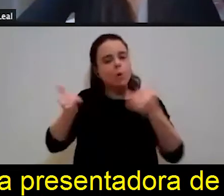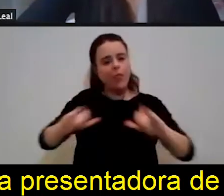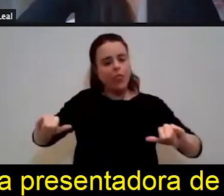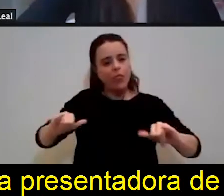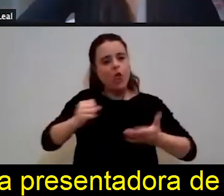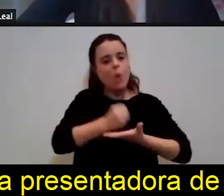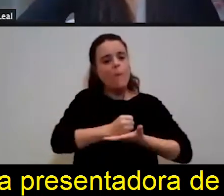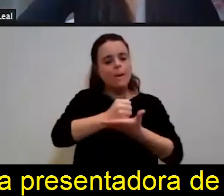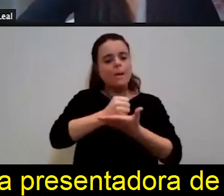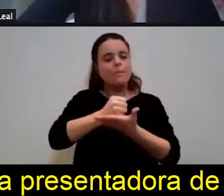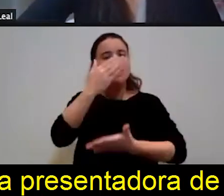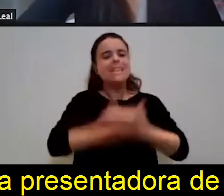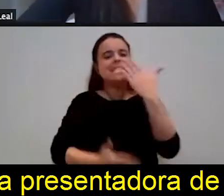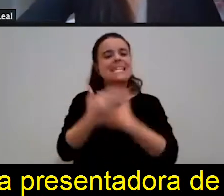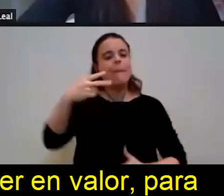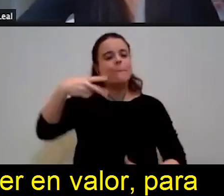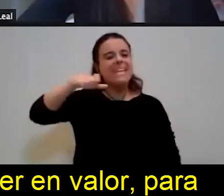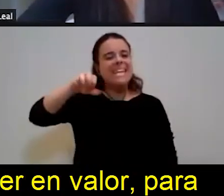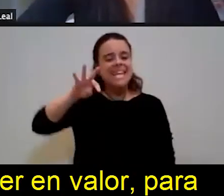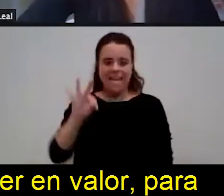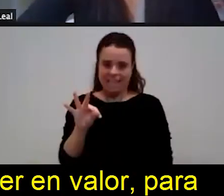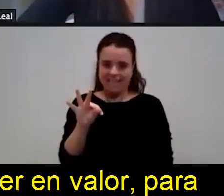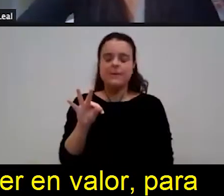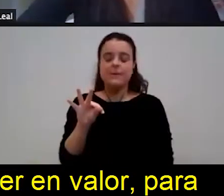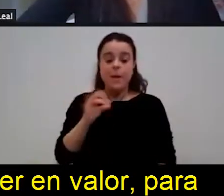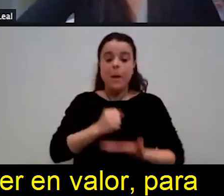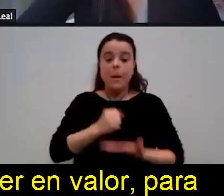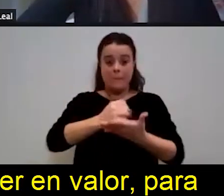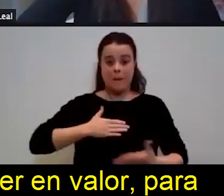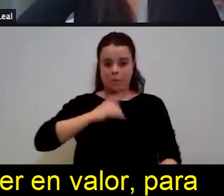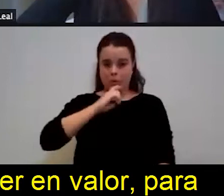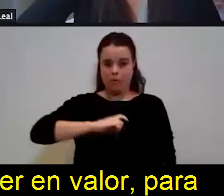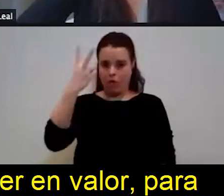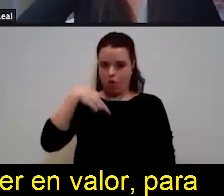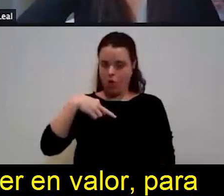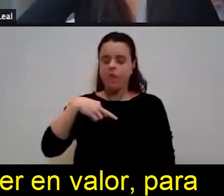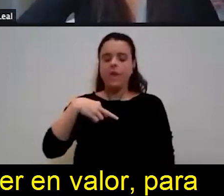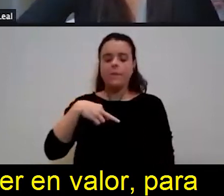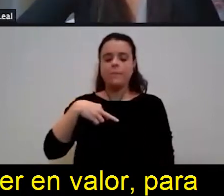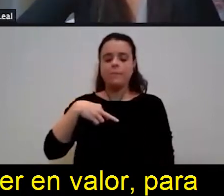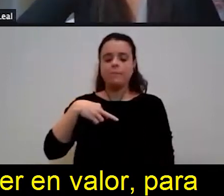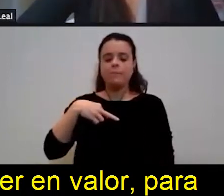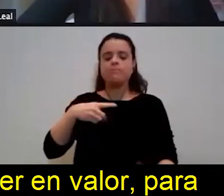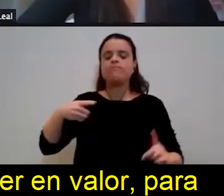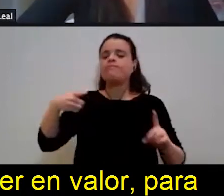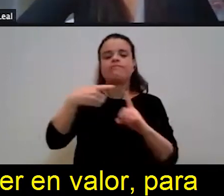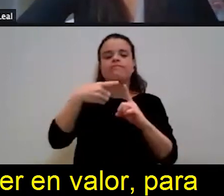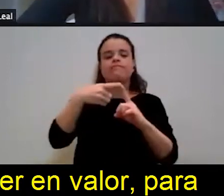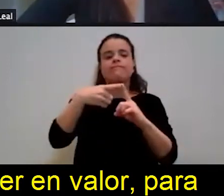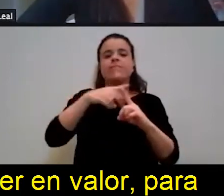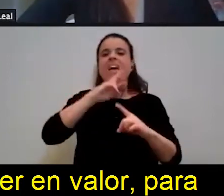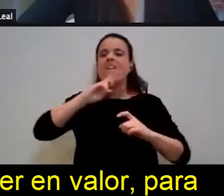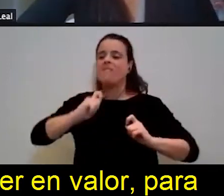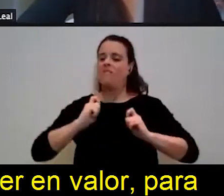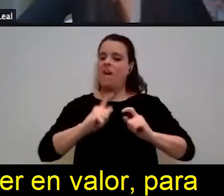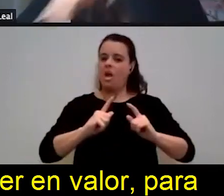premios Discapnet, estos premios que lanzamos desde la Fundación 11 para poner en valor, para reconocer ese